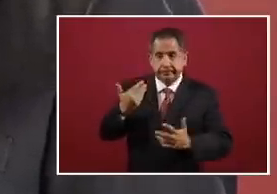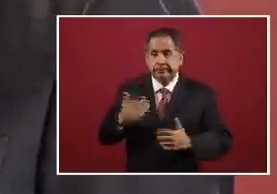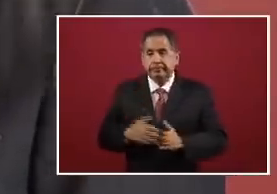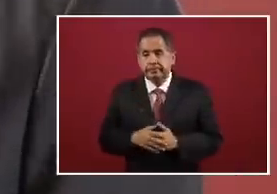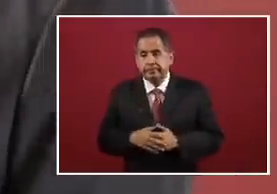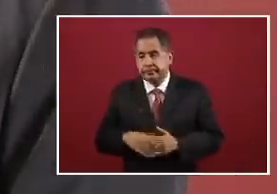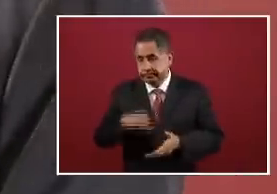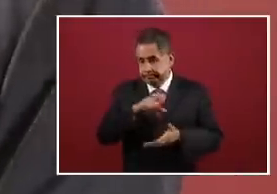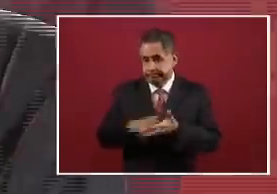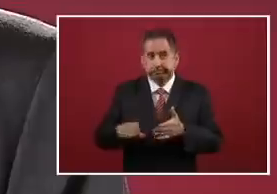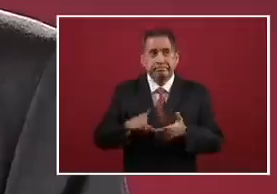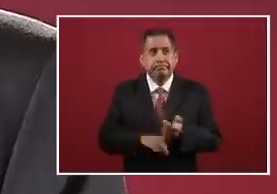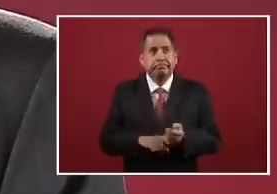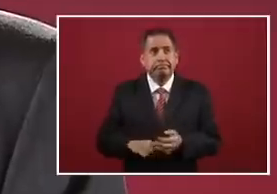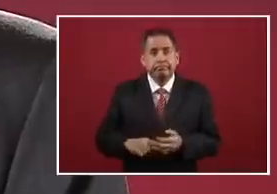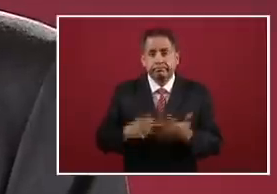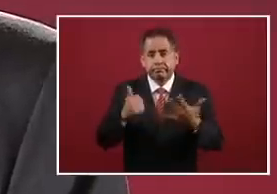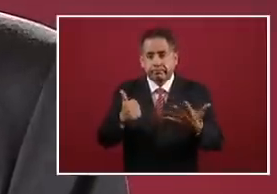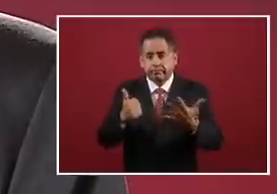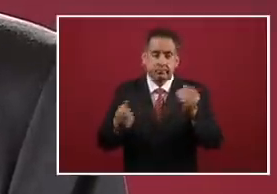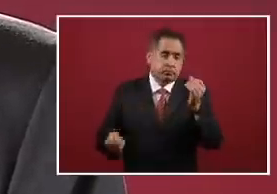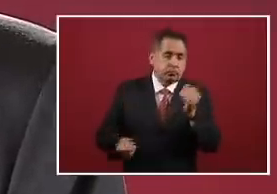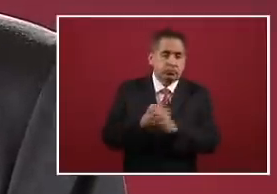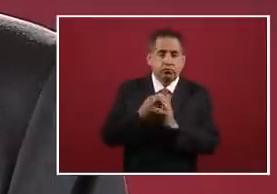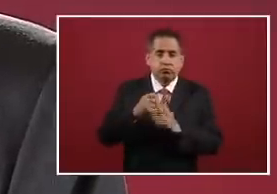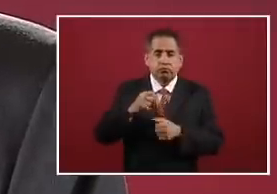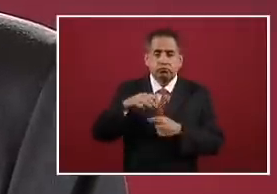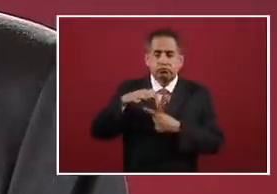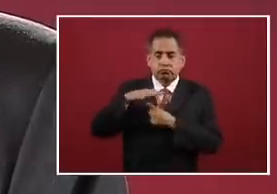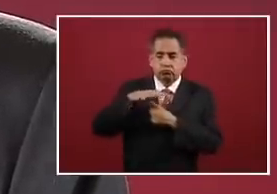se compraron 6 nuevos helicópteros.